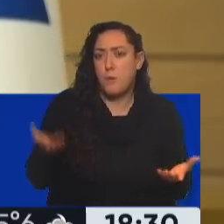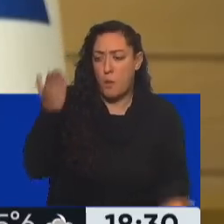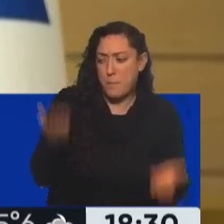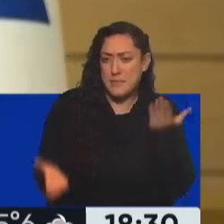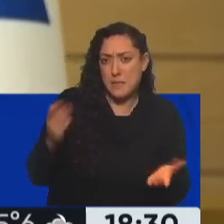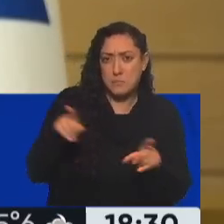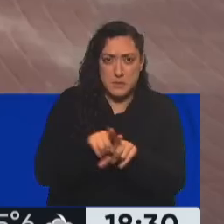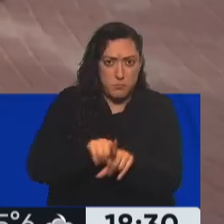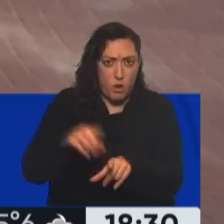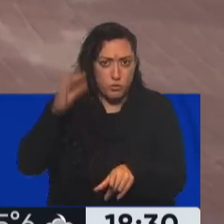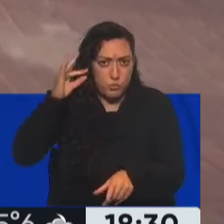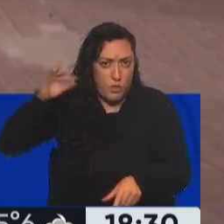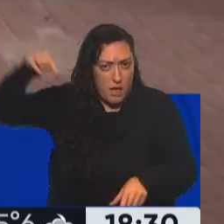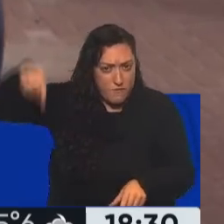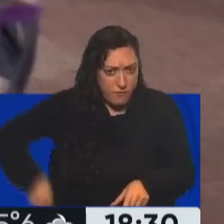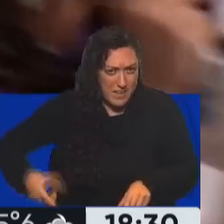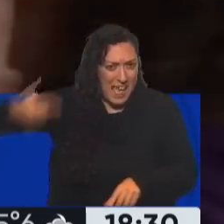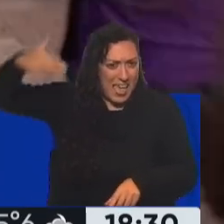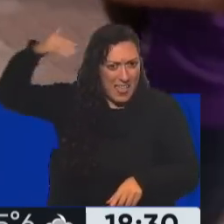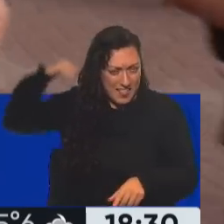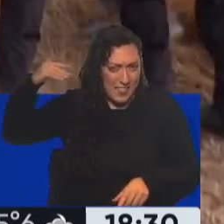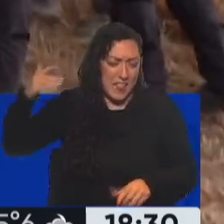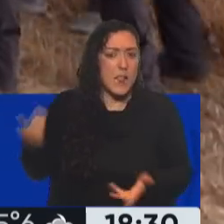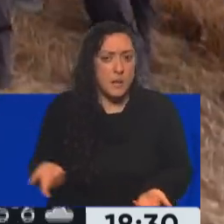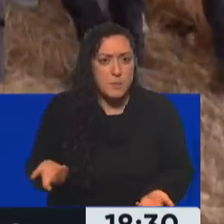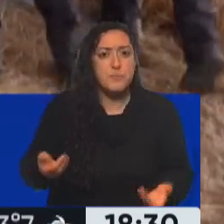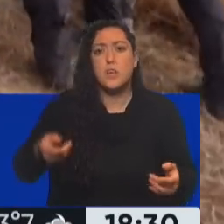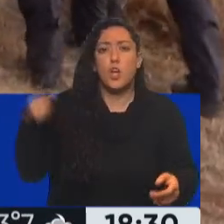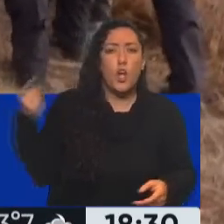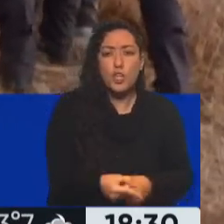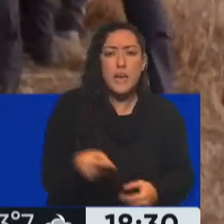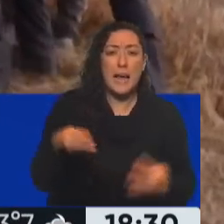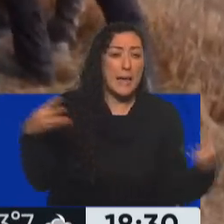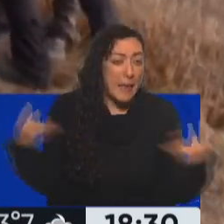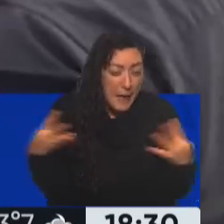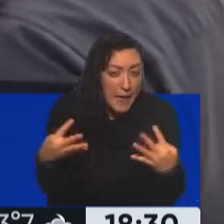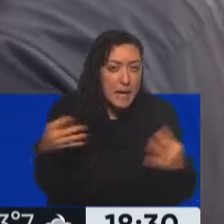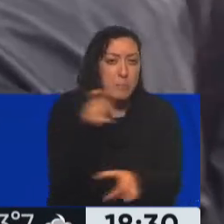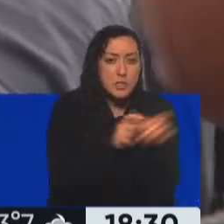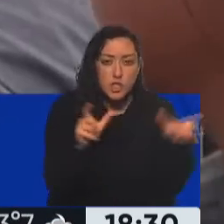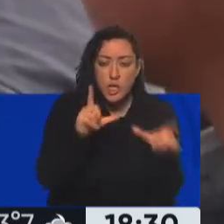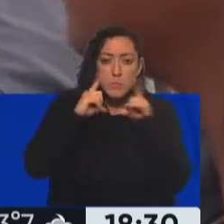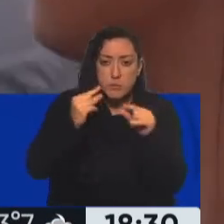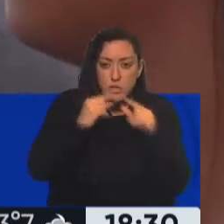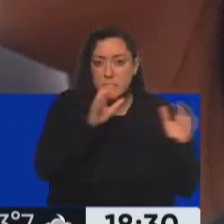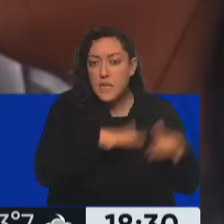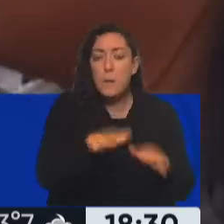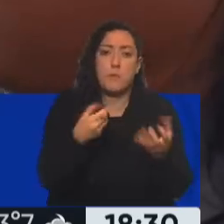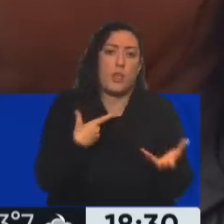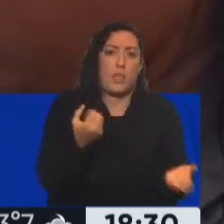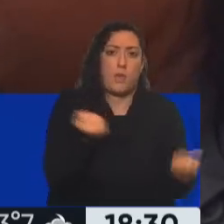del apartheid. Y activistas antiguerra israelíes protestaron por el bloqueo a la ayuda